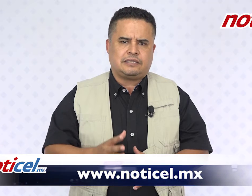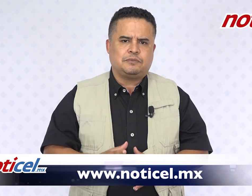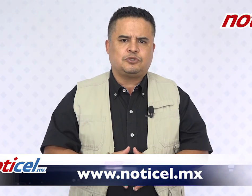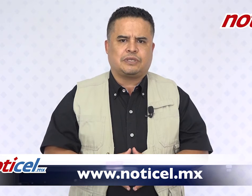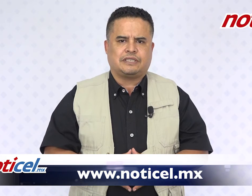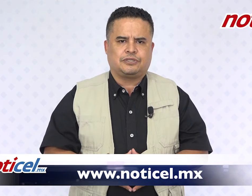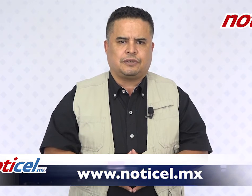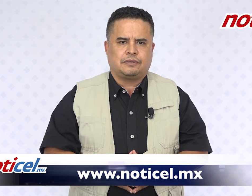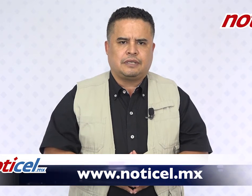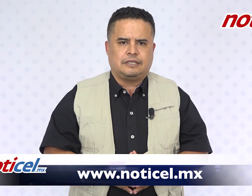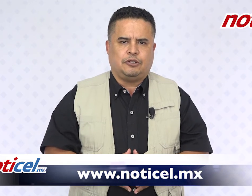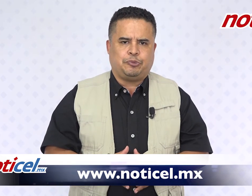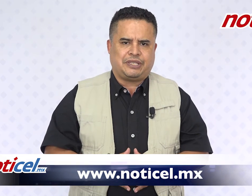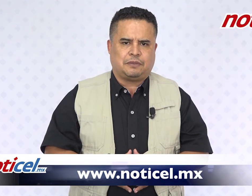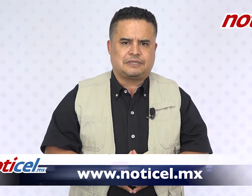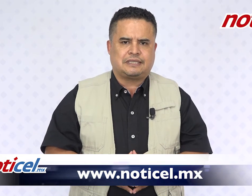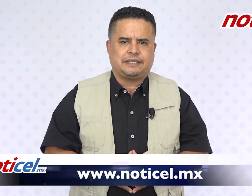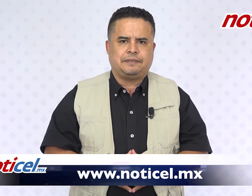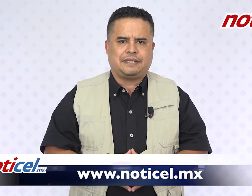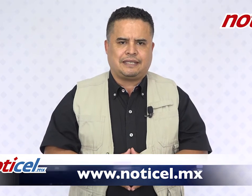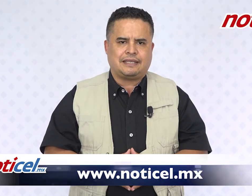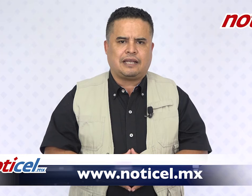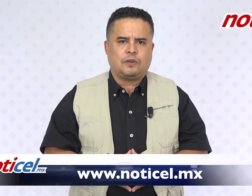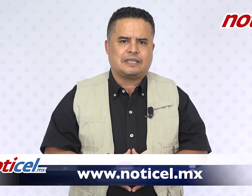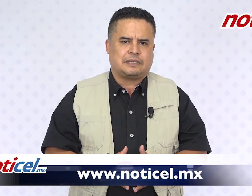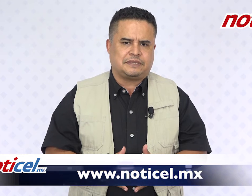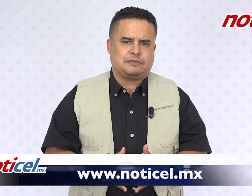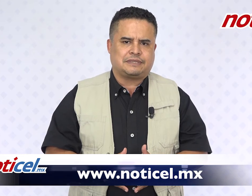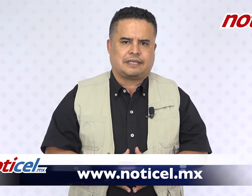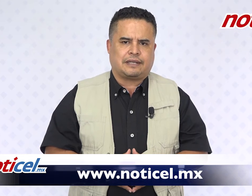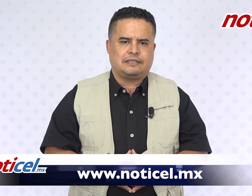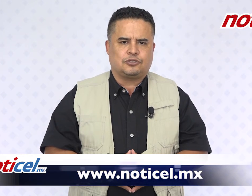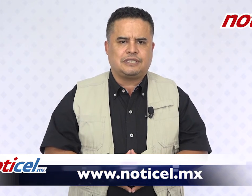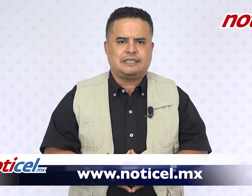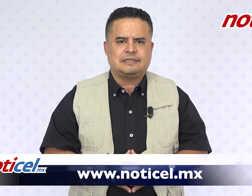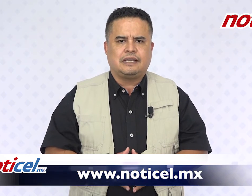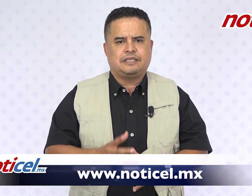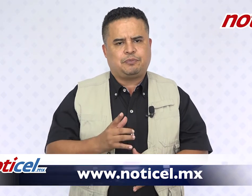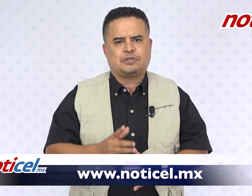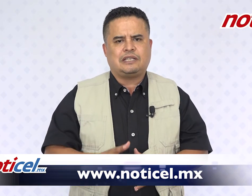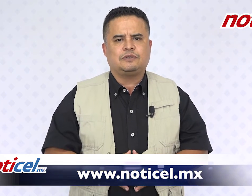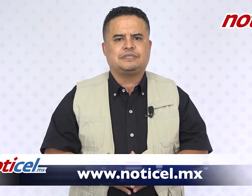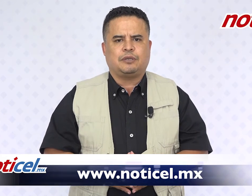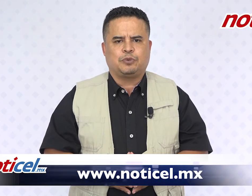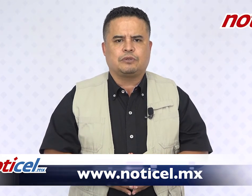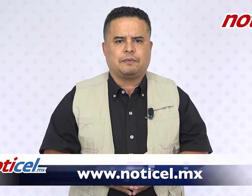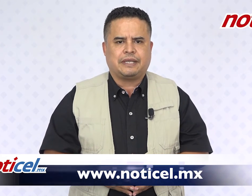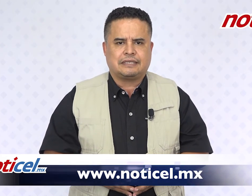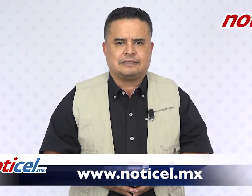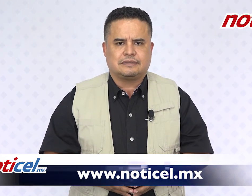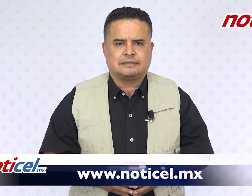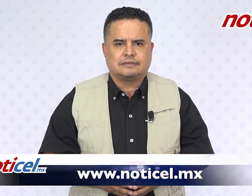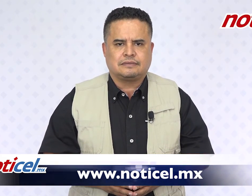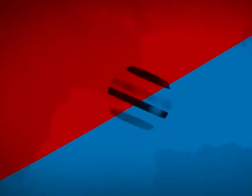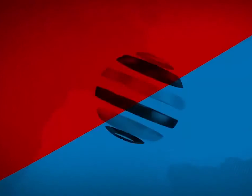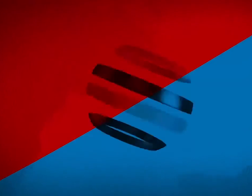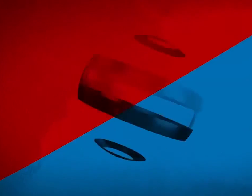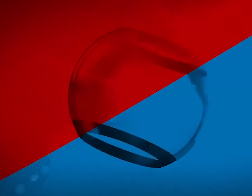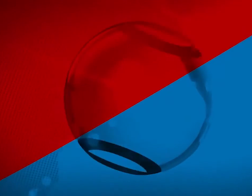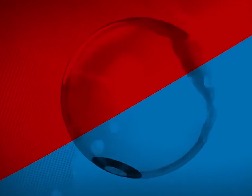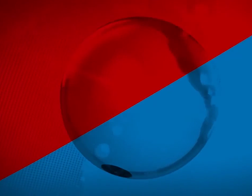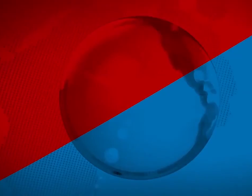agradecemos su atención y le invitamos a seguir bien enterado a través de nuestras redes sociales y el portal noticias mx